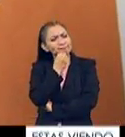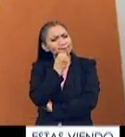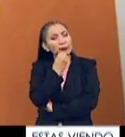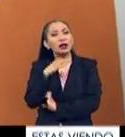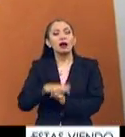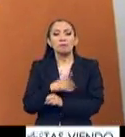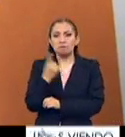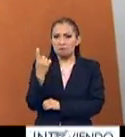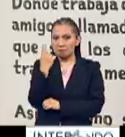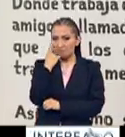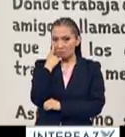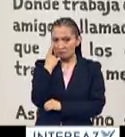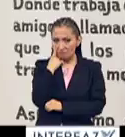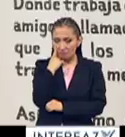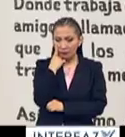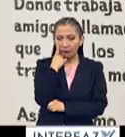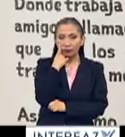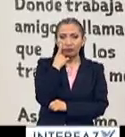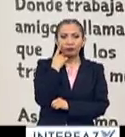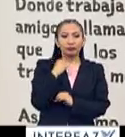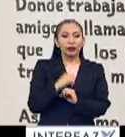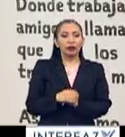Pues porque...